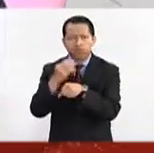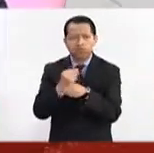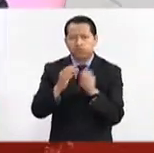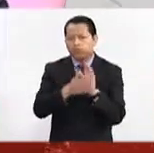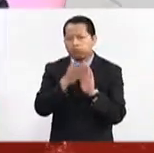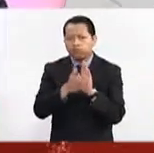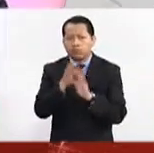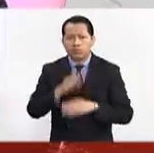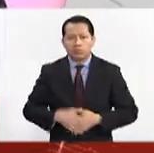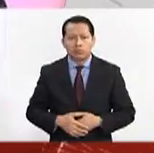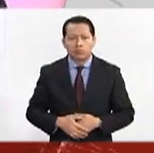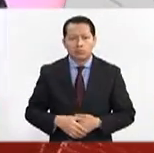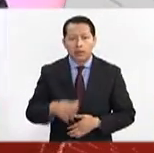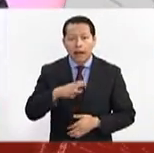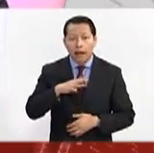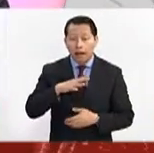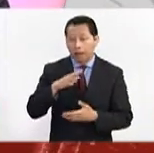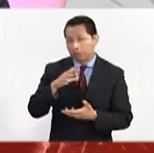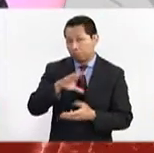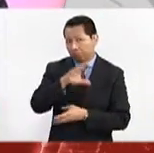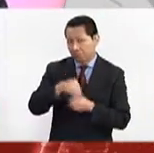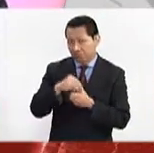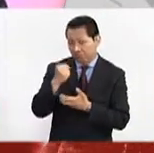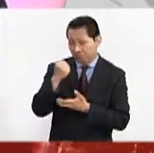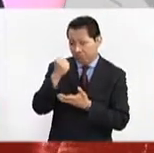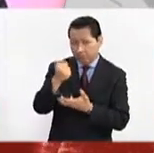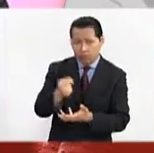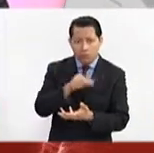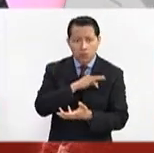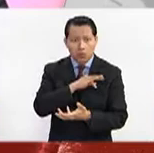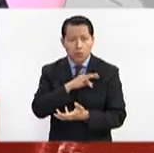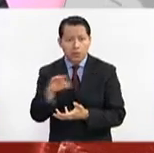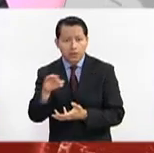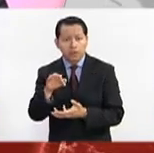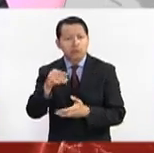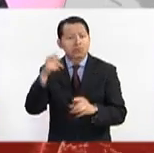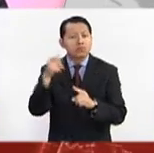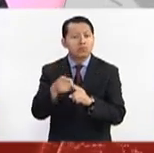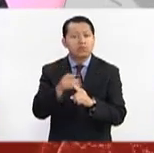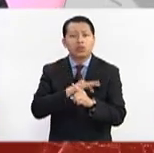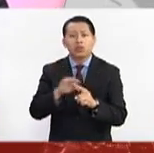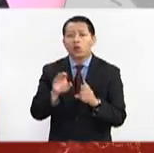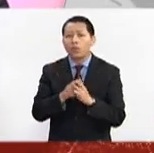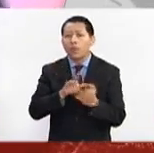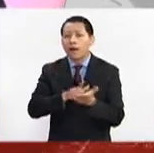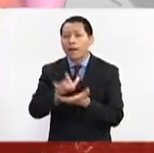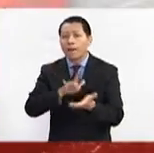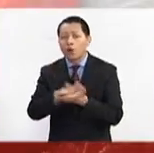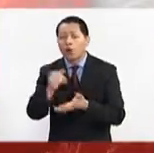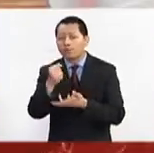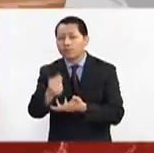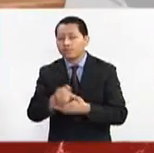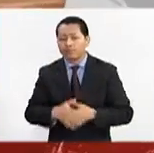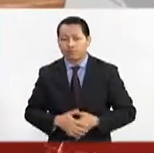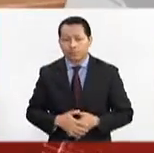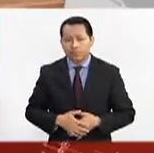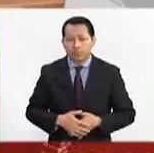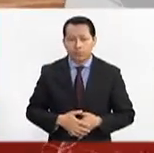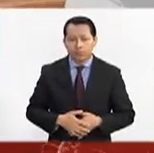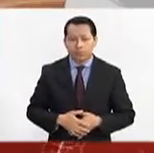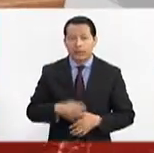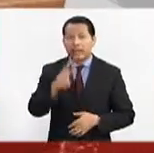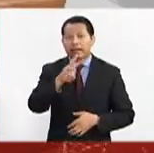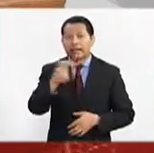Los ajustes que se le hagan al presupuesto el que entra permitirá dentro de esas metas que contemos con los apoyos presupuestales. Hay más